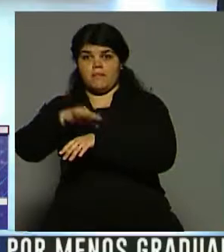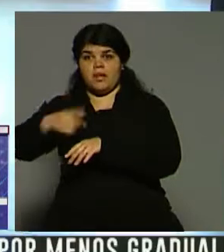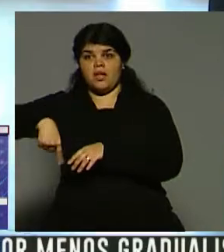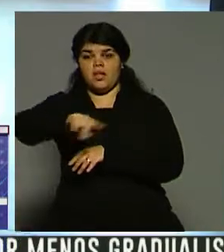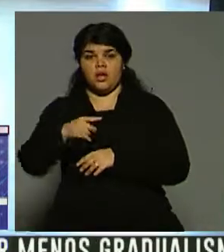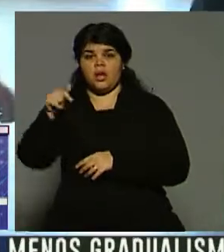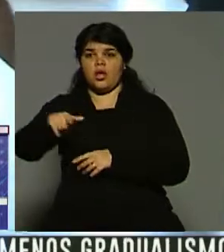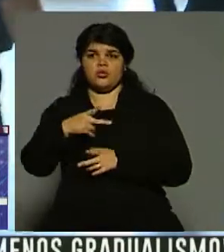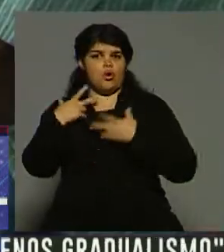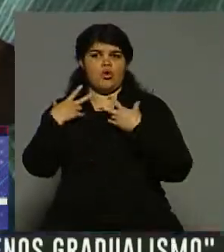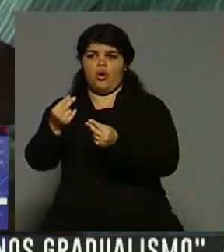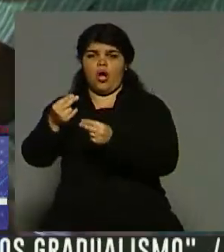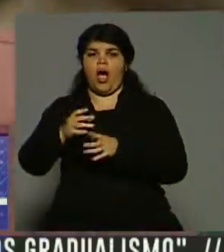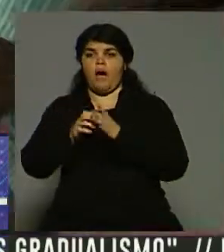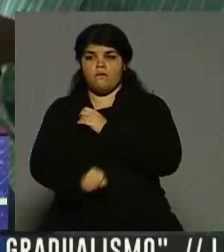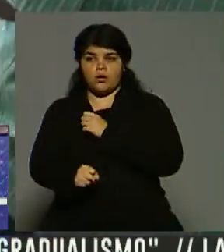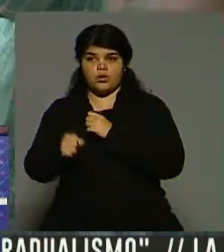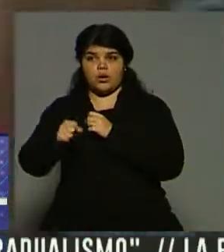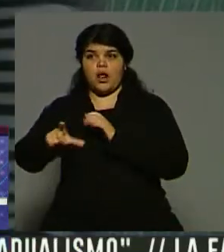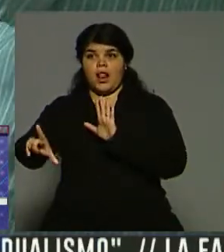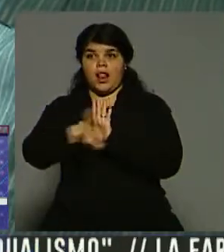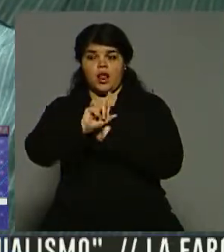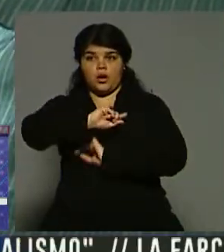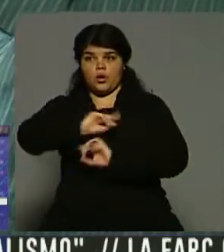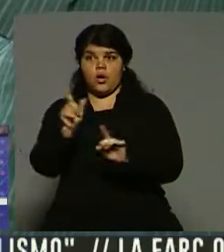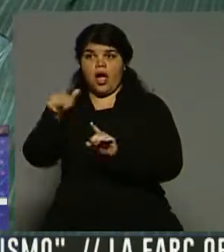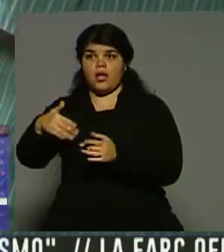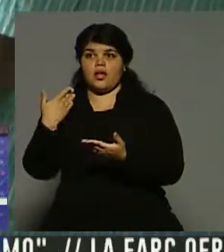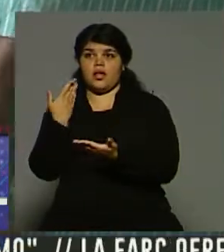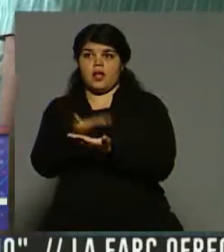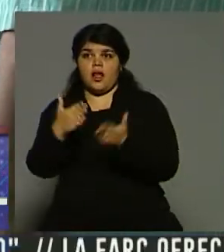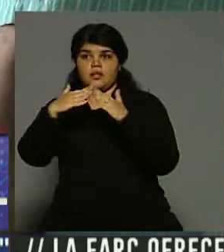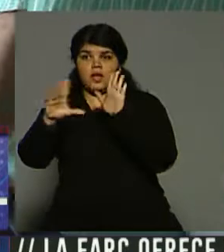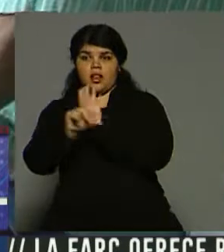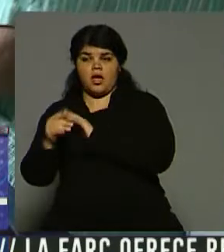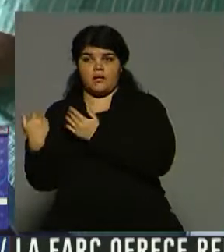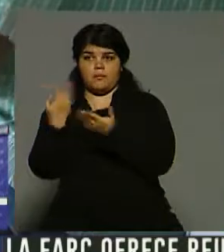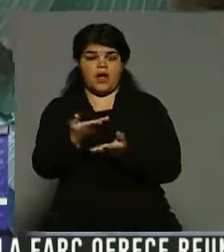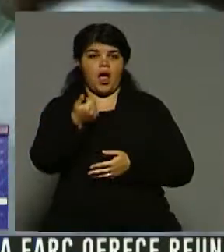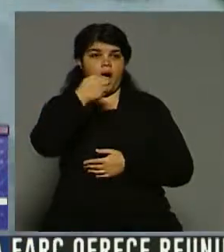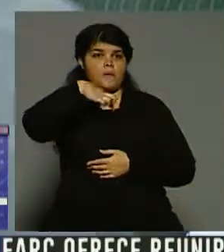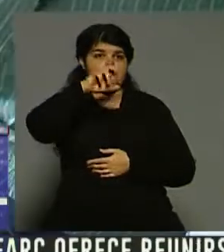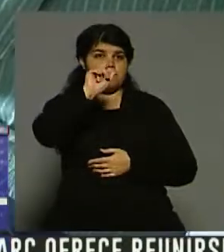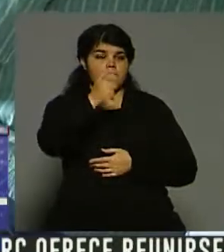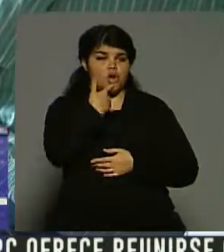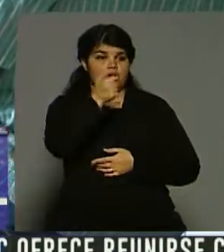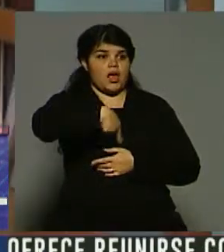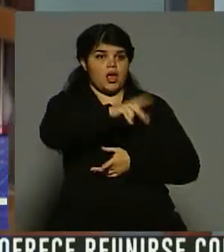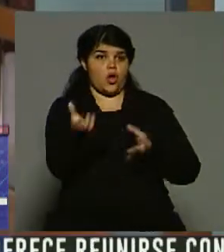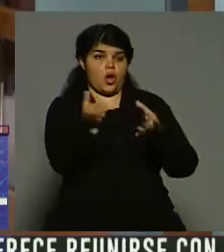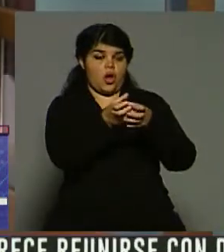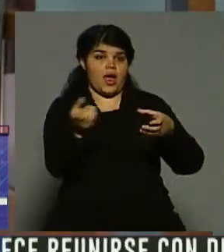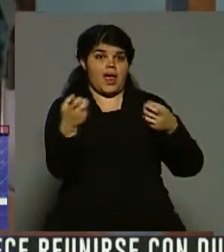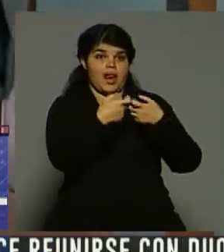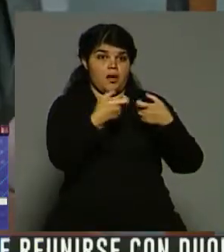posible legalización del aborto en un manifiesto que presentaron en la legislatura. Desde AMPROS, el gremio que los nuclea, informaron que